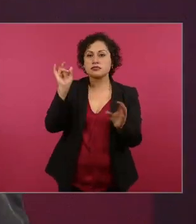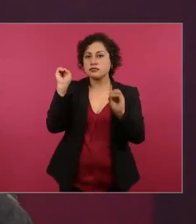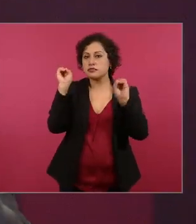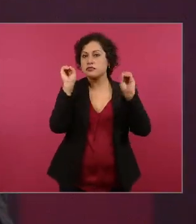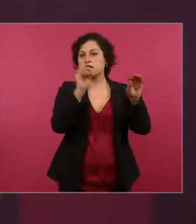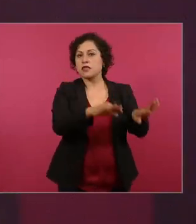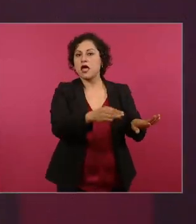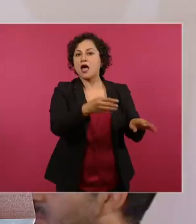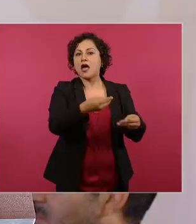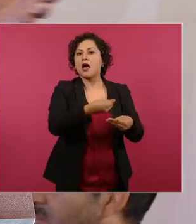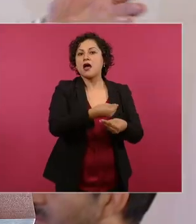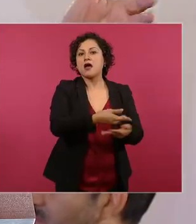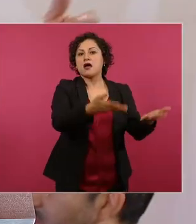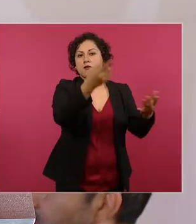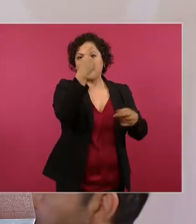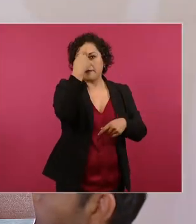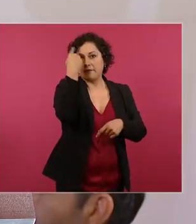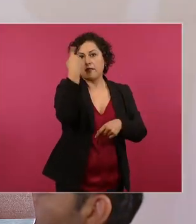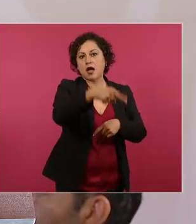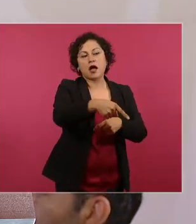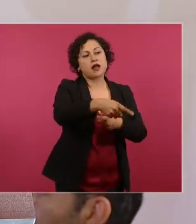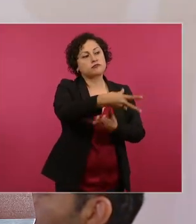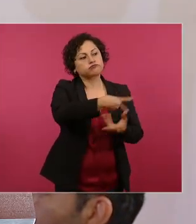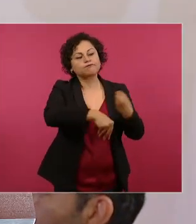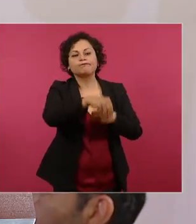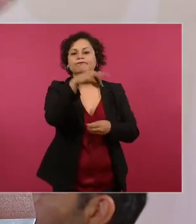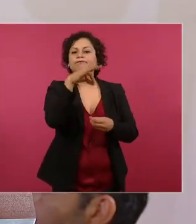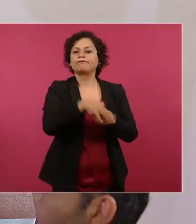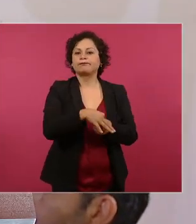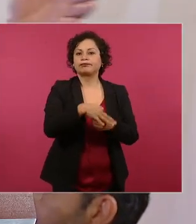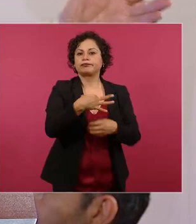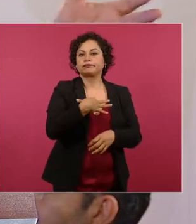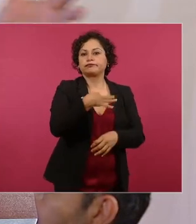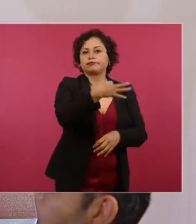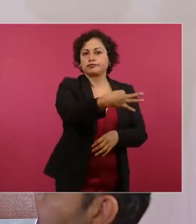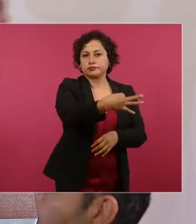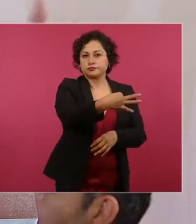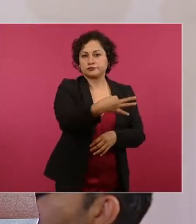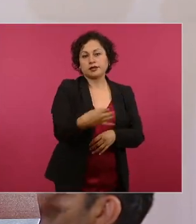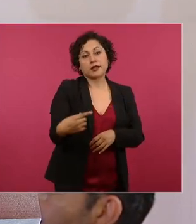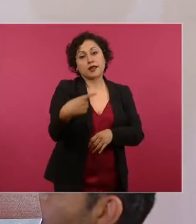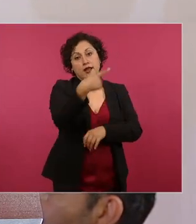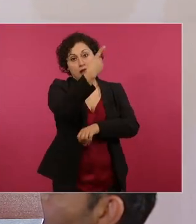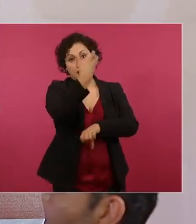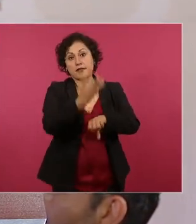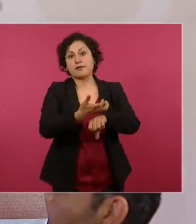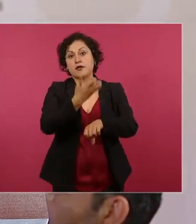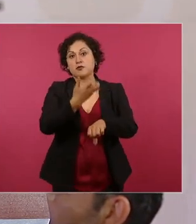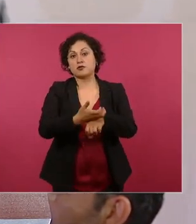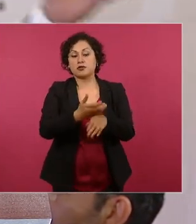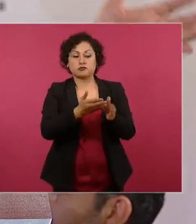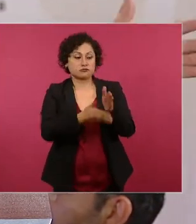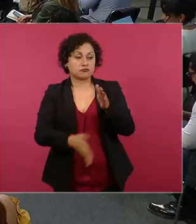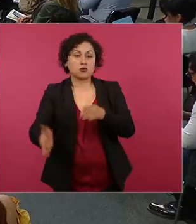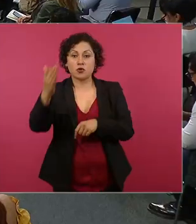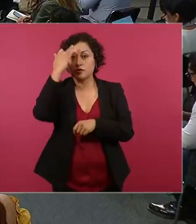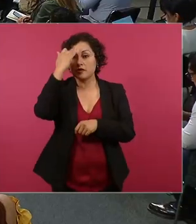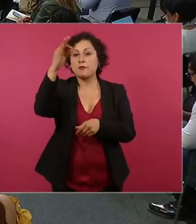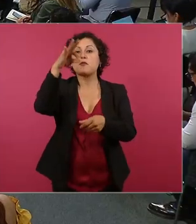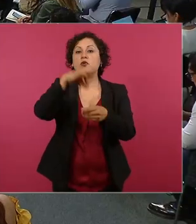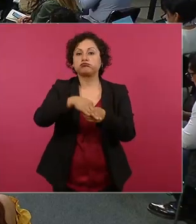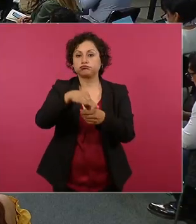con propósitos electorales. Y como ahora hay elecciones, unos y otros, ahí